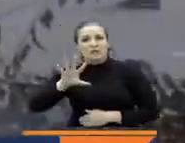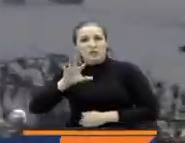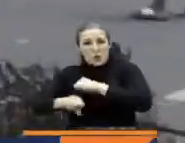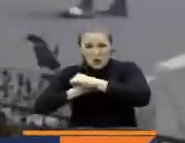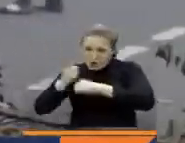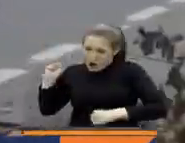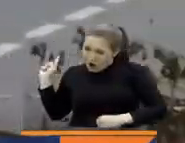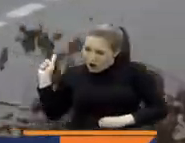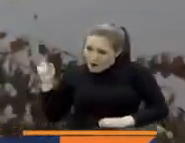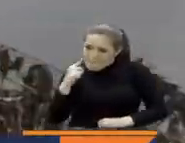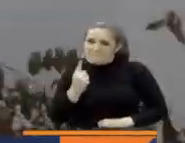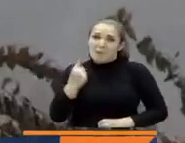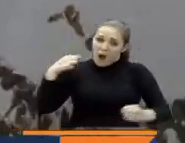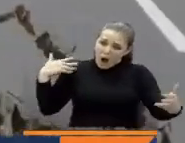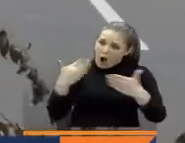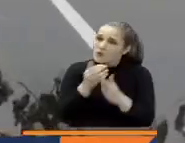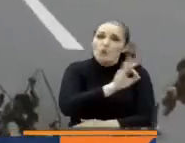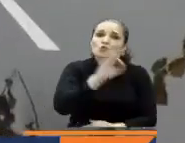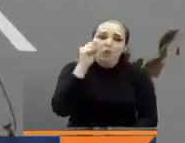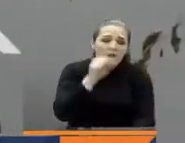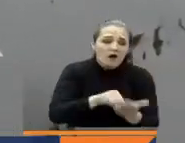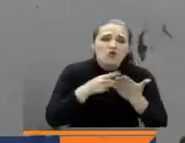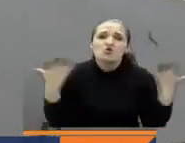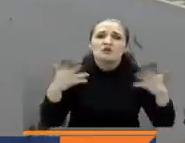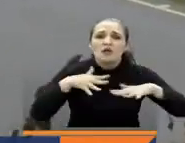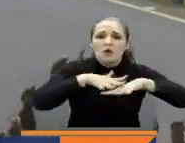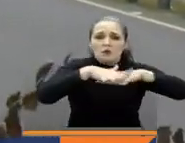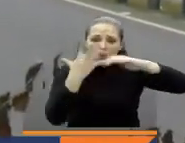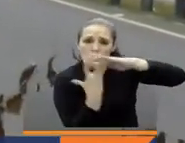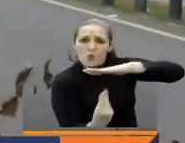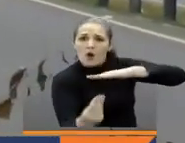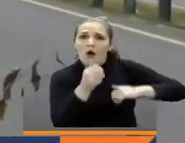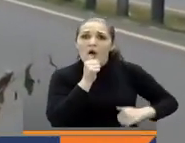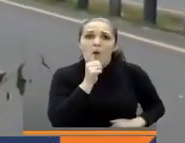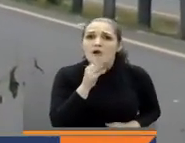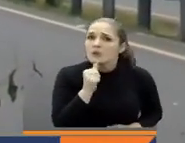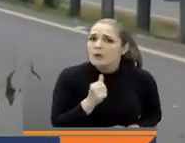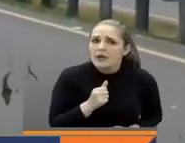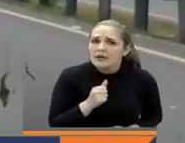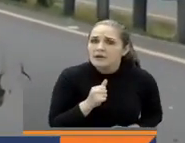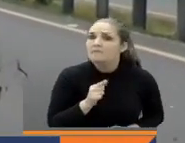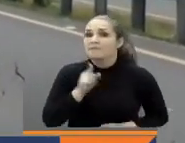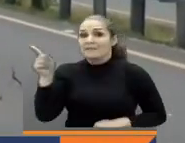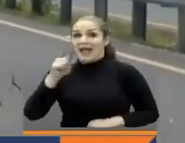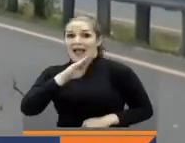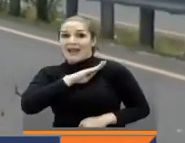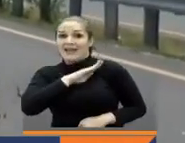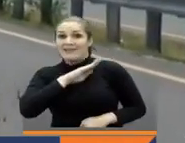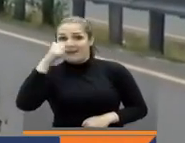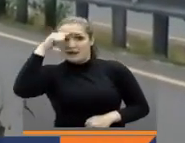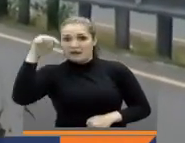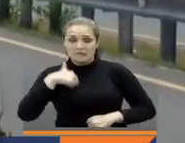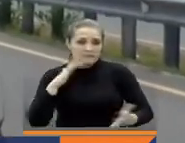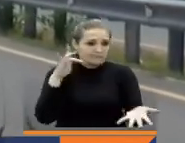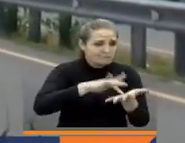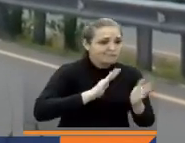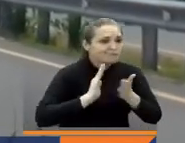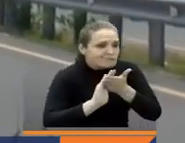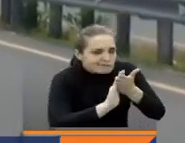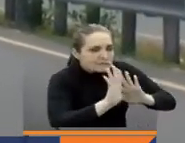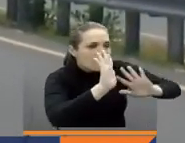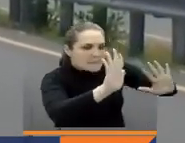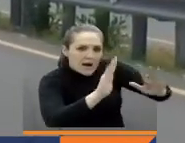esta población. Este bloqueo fue visitado por el alcalde William Dow, quien les aseguró a los habitantes de estos